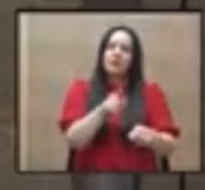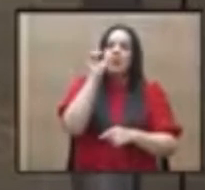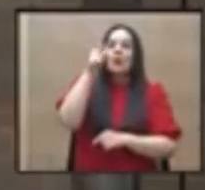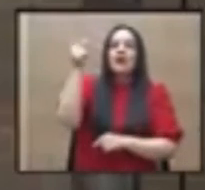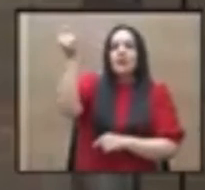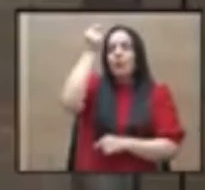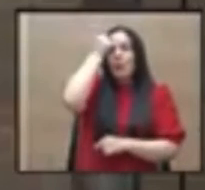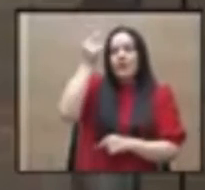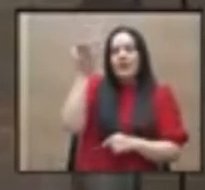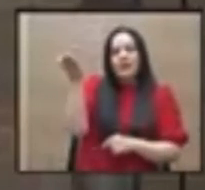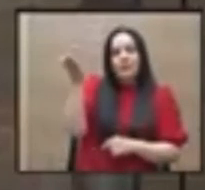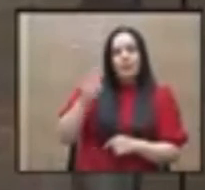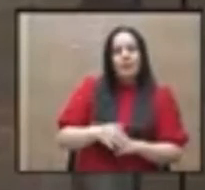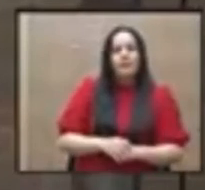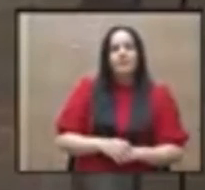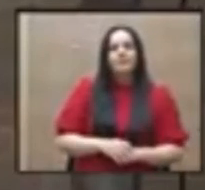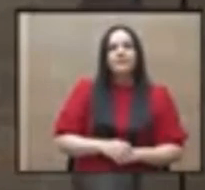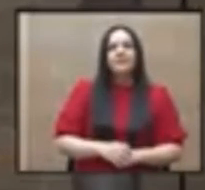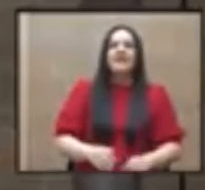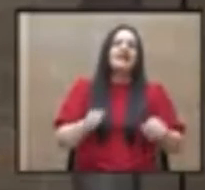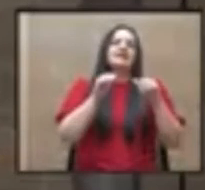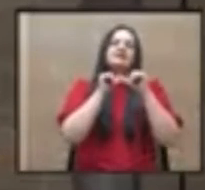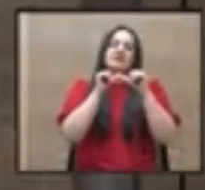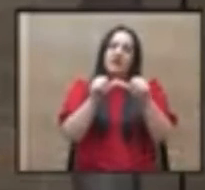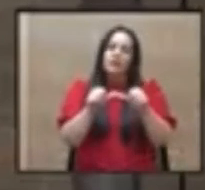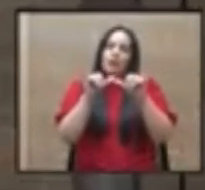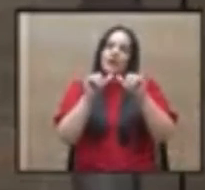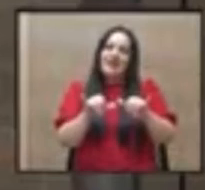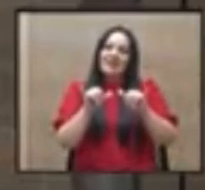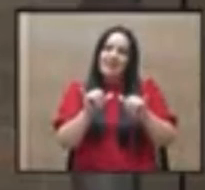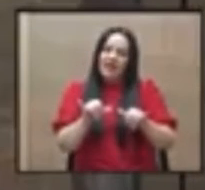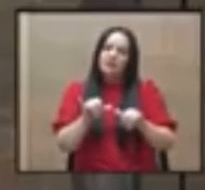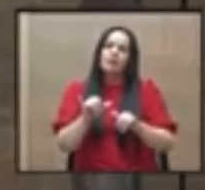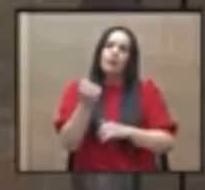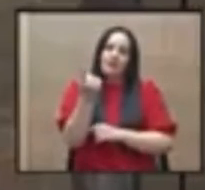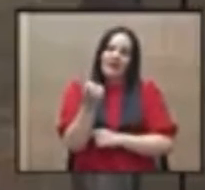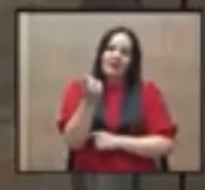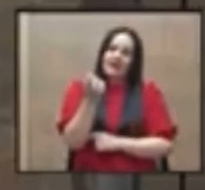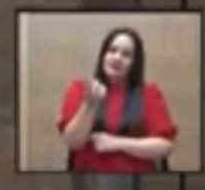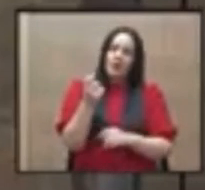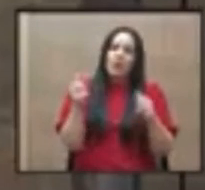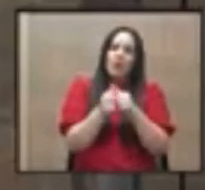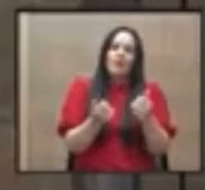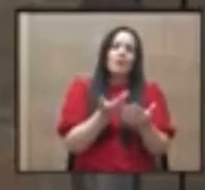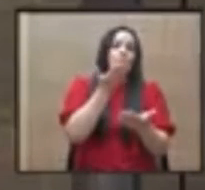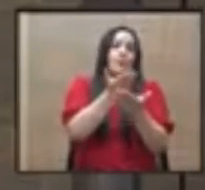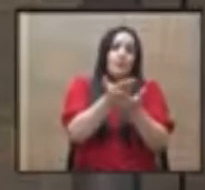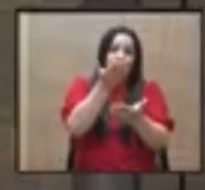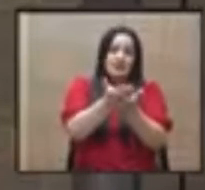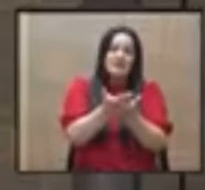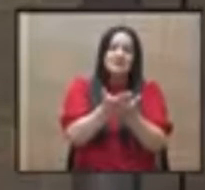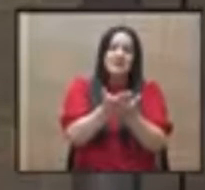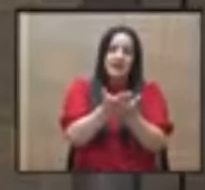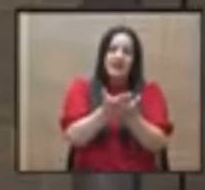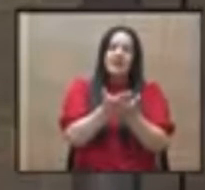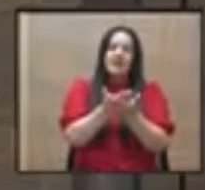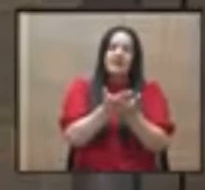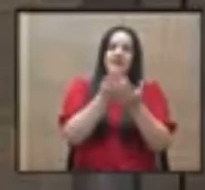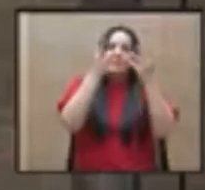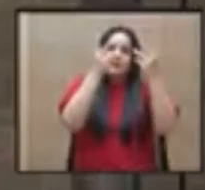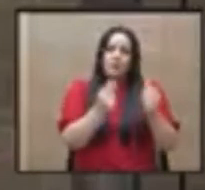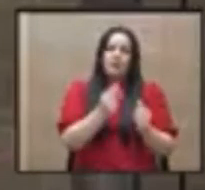gobierno se siguió quedando corto con su propuesta de presupuesto para el 2021 en cuanto